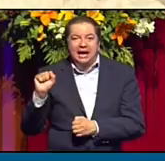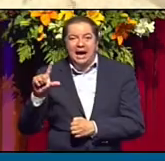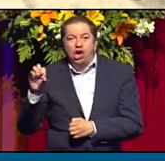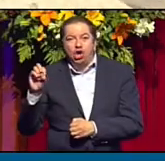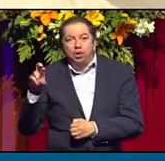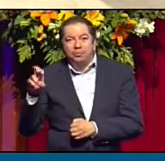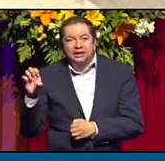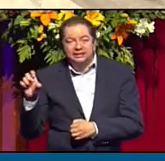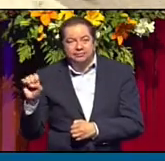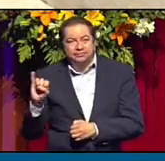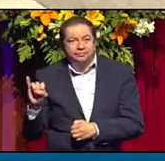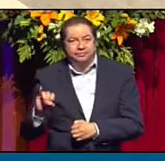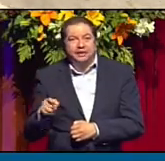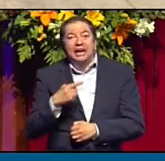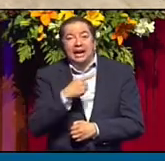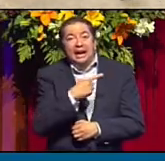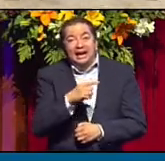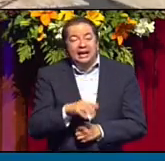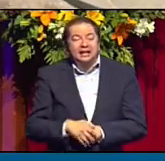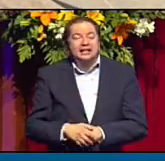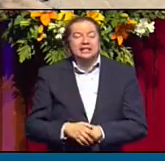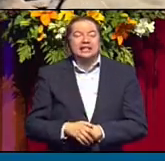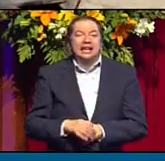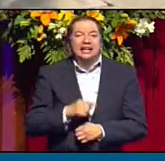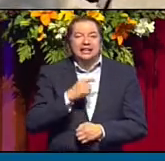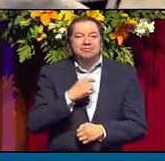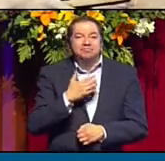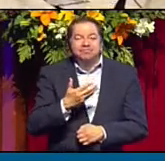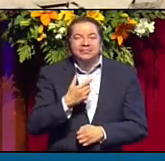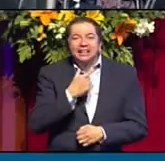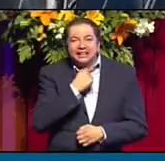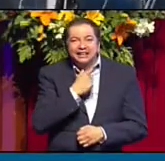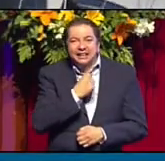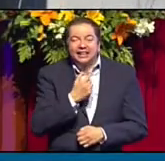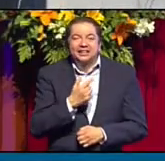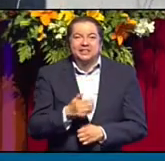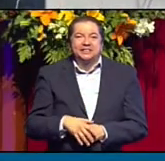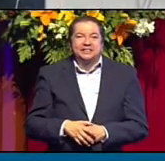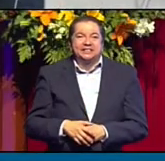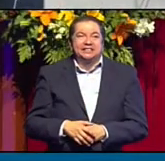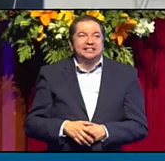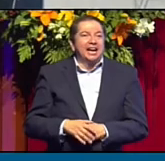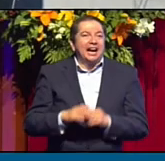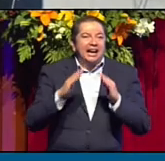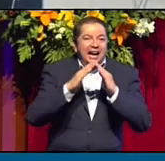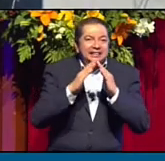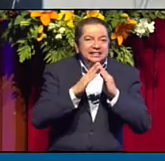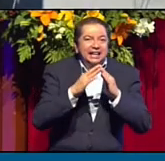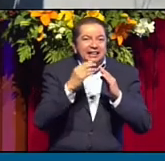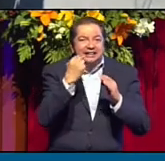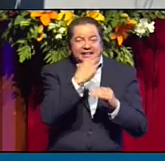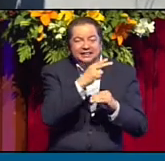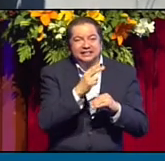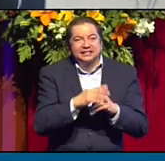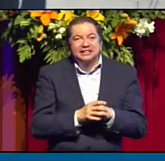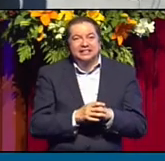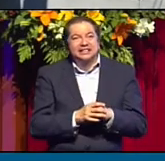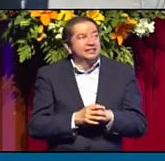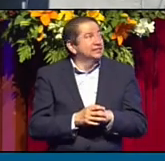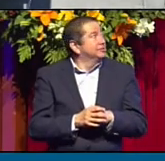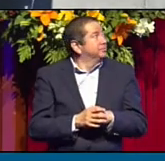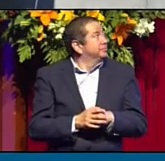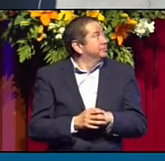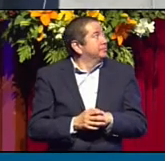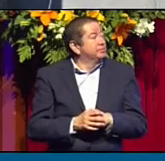que él bregó toda la vida, porque ese espacio, que está la casa de Javier, debe ser la amarilla que está ahí o la otra, una de esas dos que está